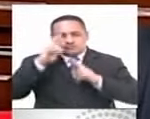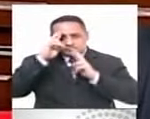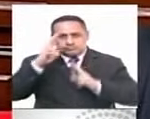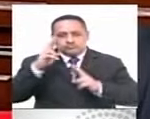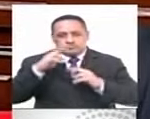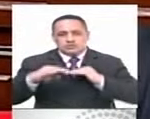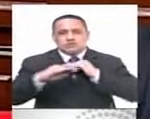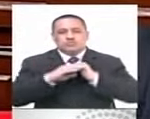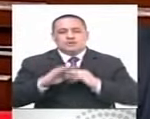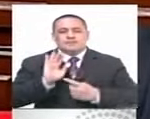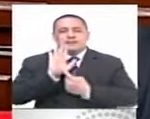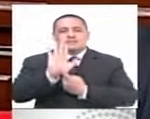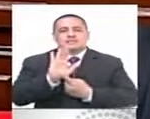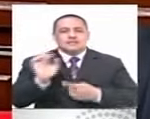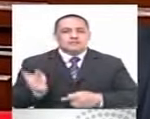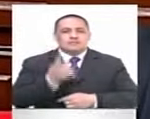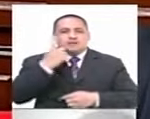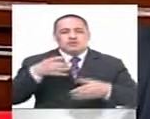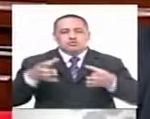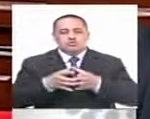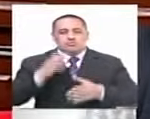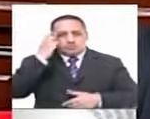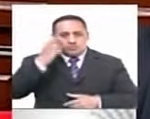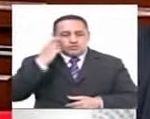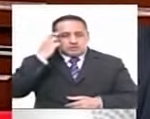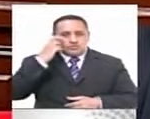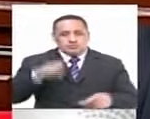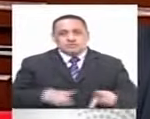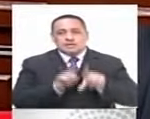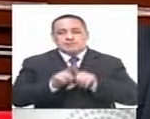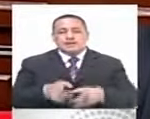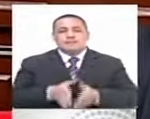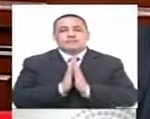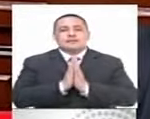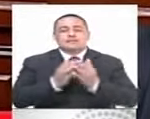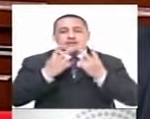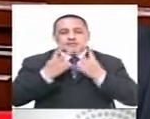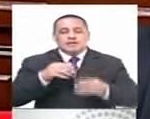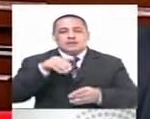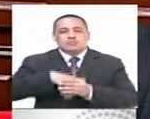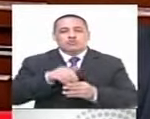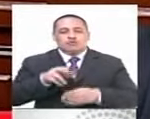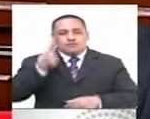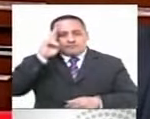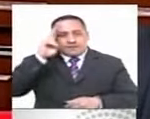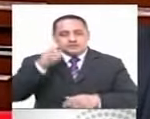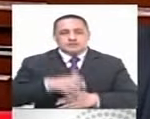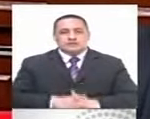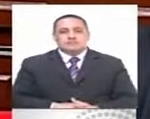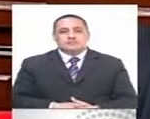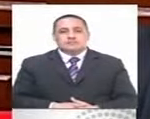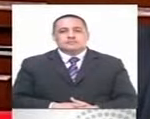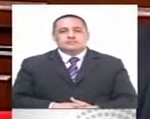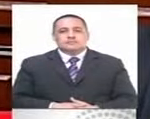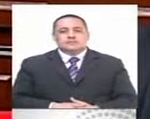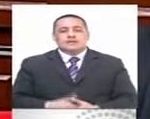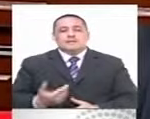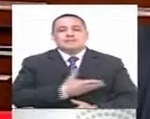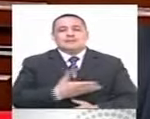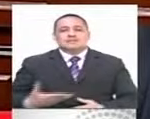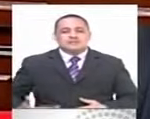y representa el primer poder del Estado, a solicitar el voto de confianza.